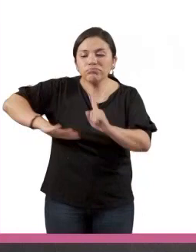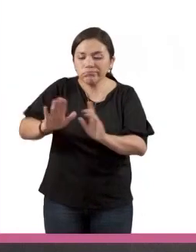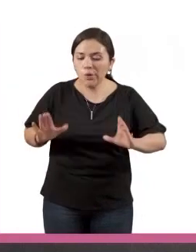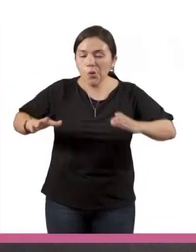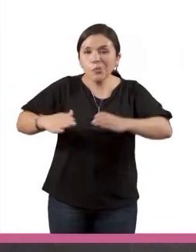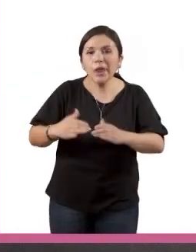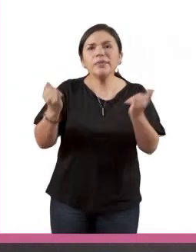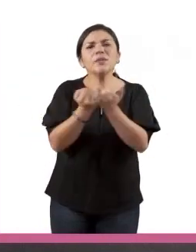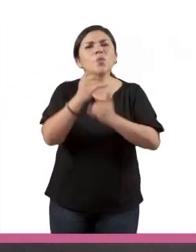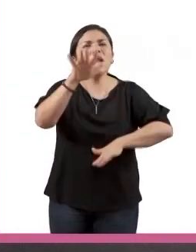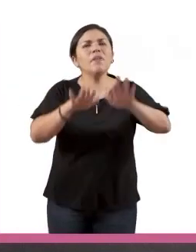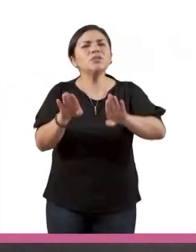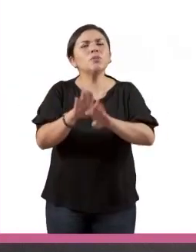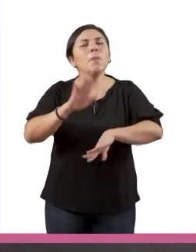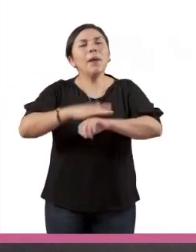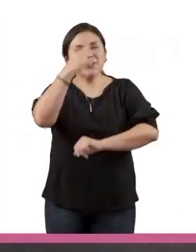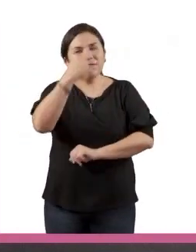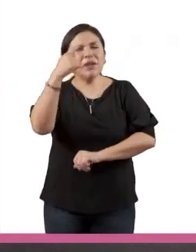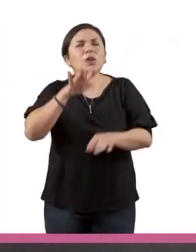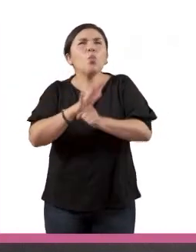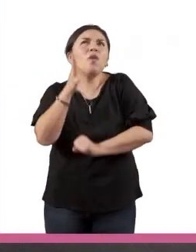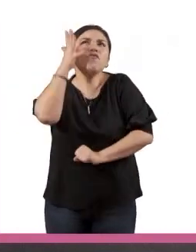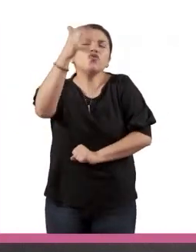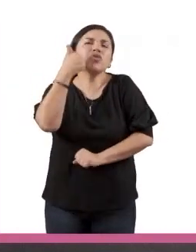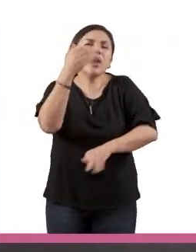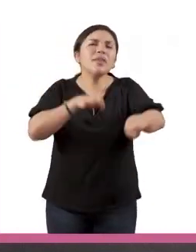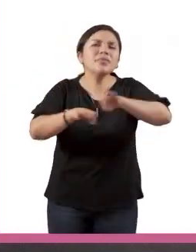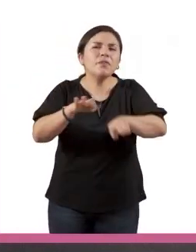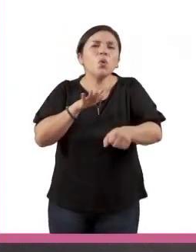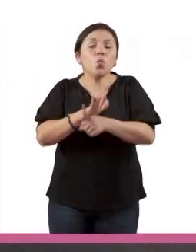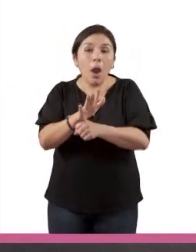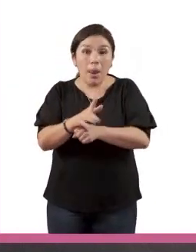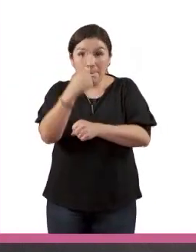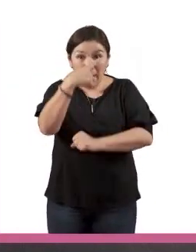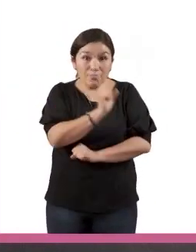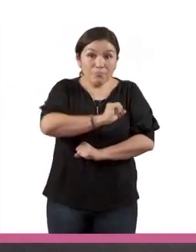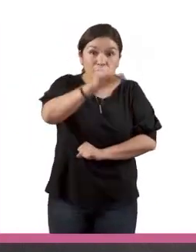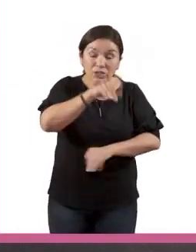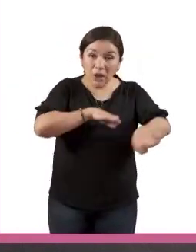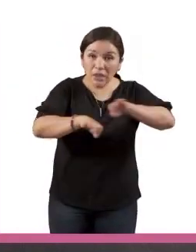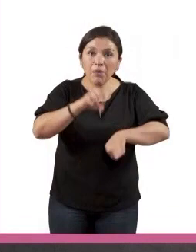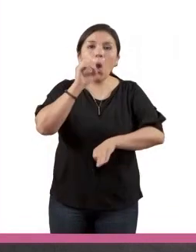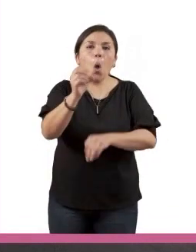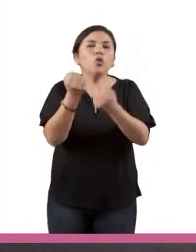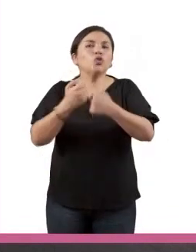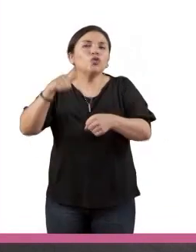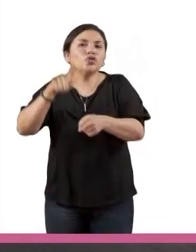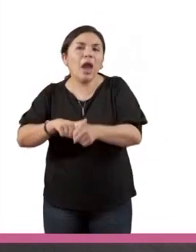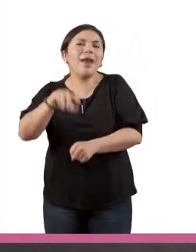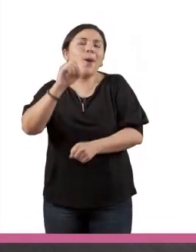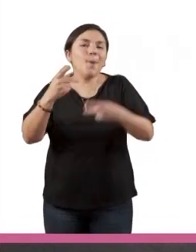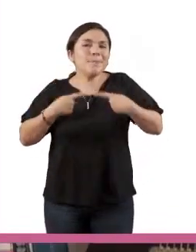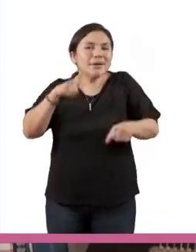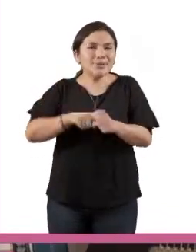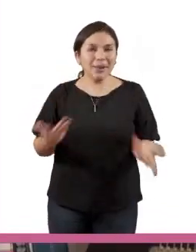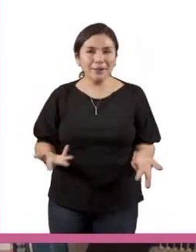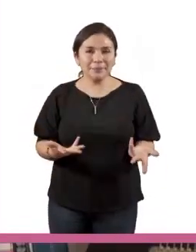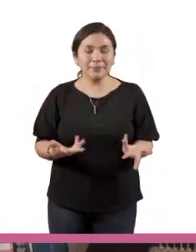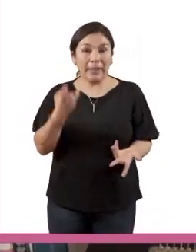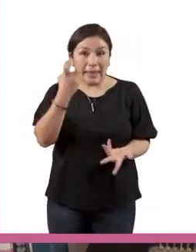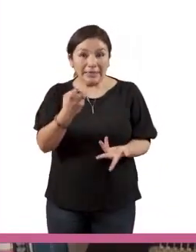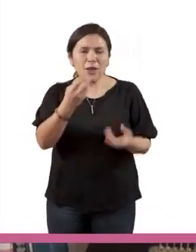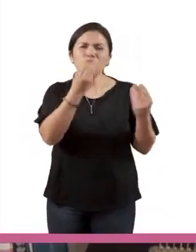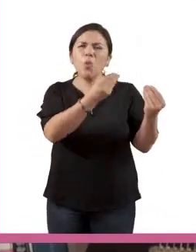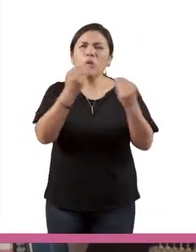comunidad, e incluso nos será más fácil decidir a qué queremos dedicarnos, tanto en el ámbito profesional como en el social y el personal.